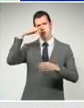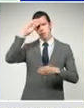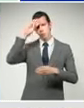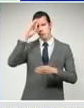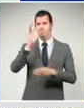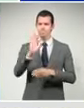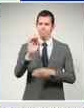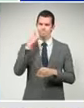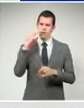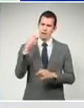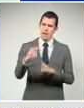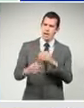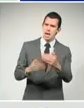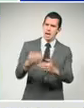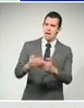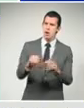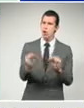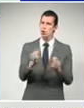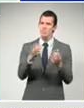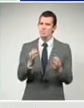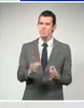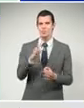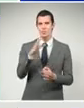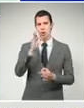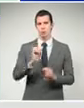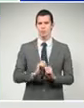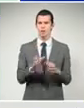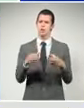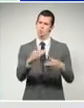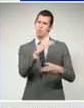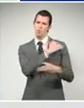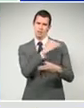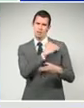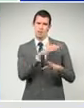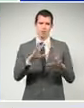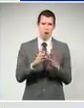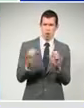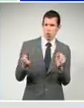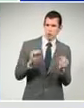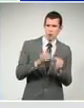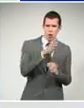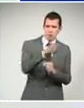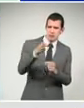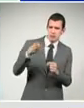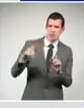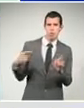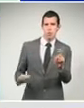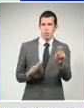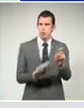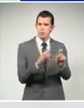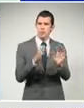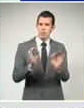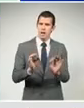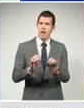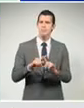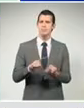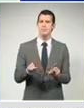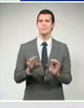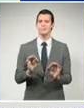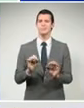acciones, su Consejo de Defensa, junto con las autoridades de salud y los demás organismos, al frente de todas las